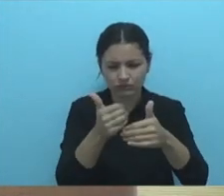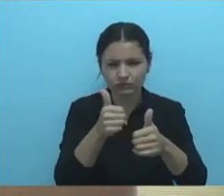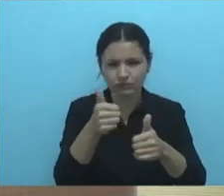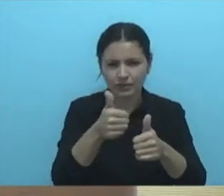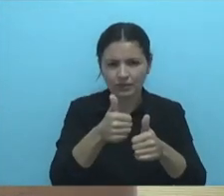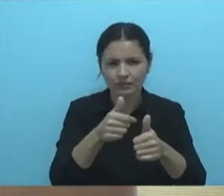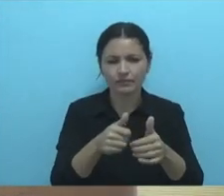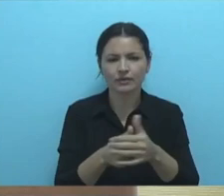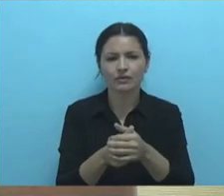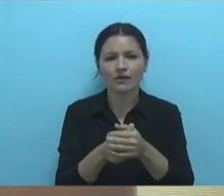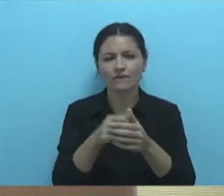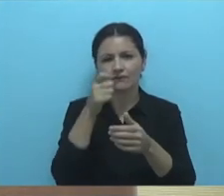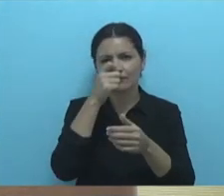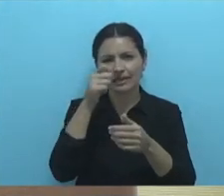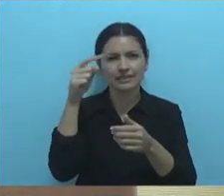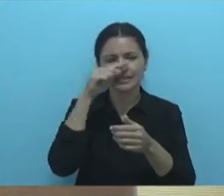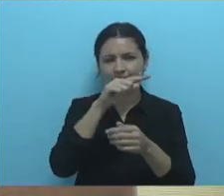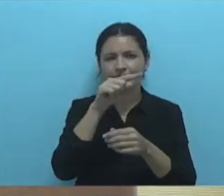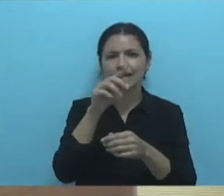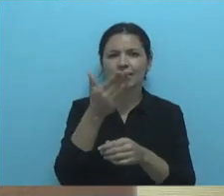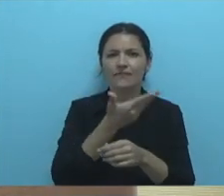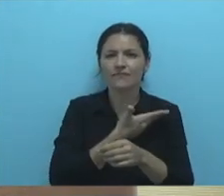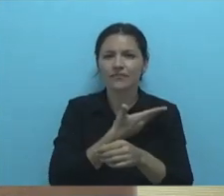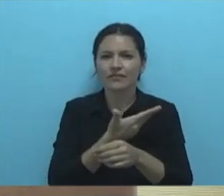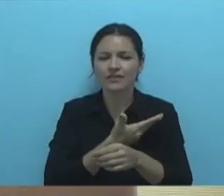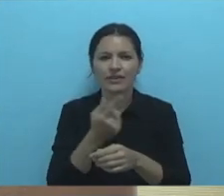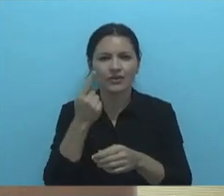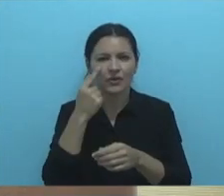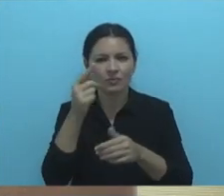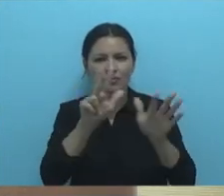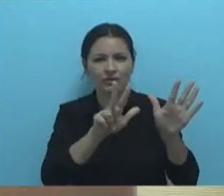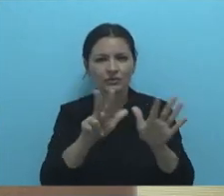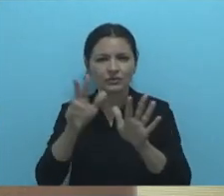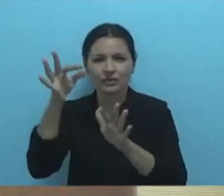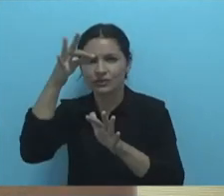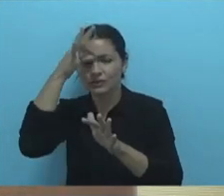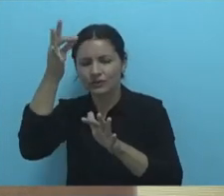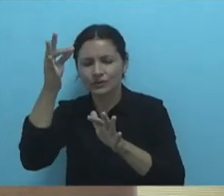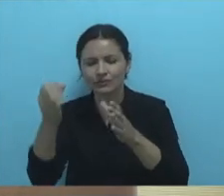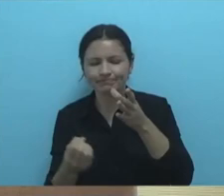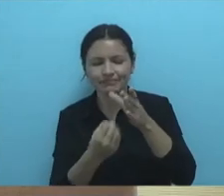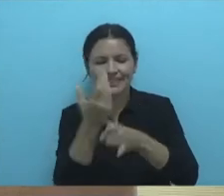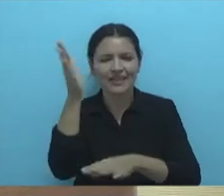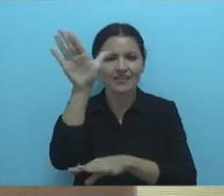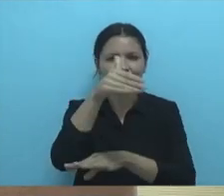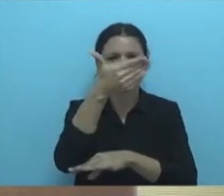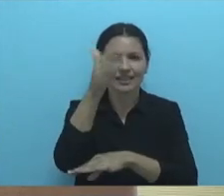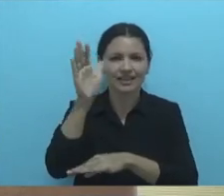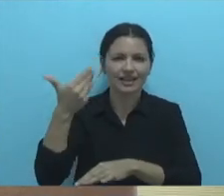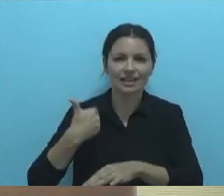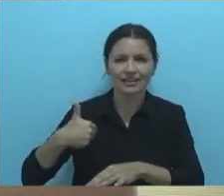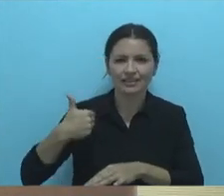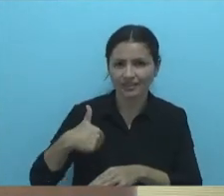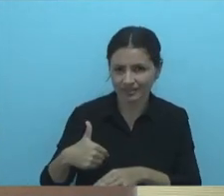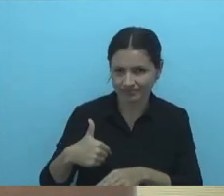inventa el 27 de febrero de 1812 la bandera Argentina Por qué digo que para mí era necesario hablar hoy de